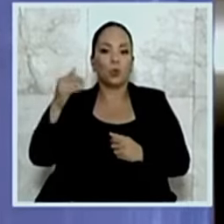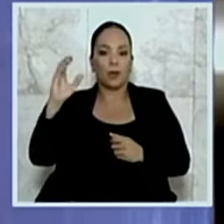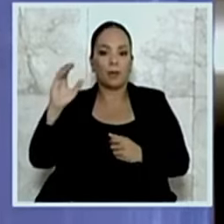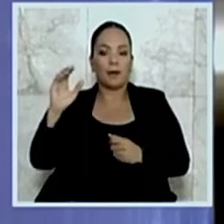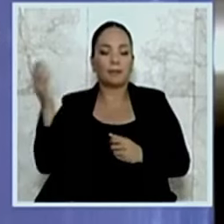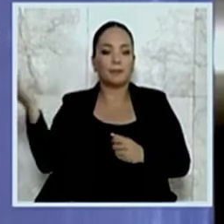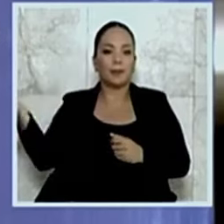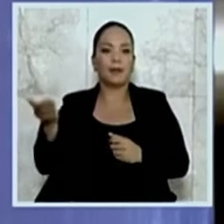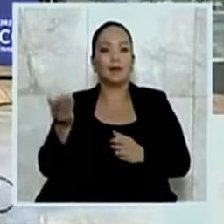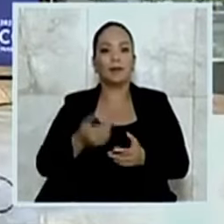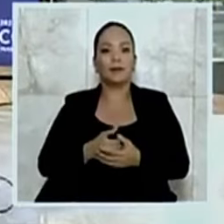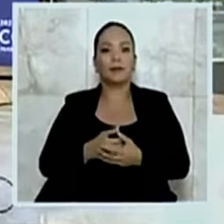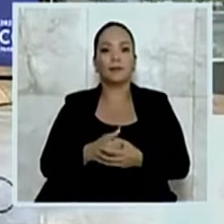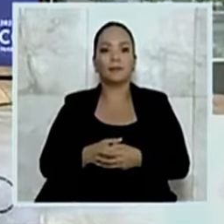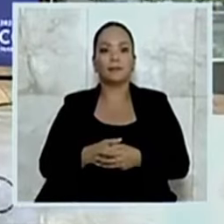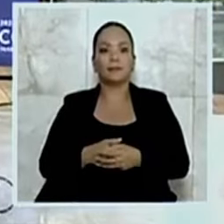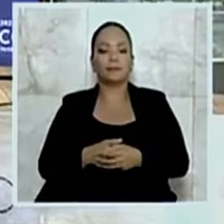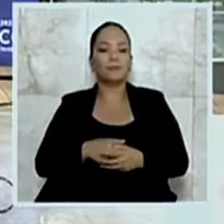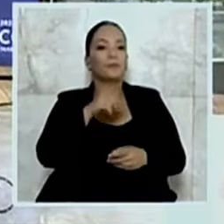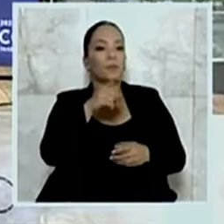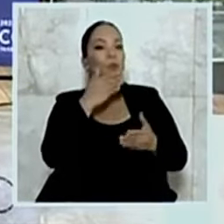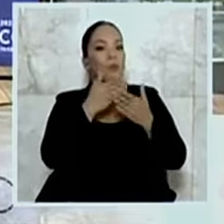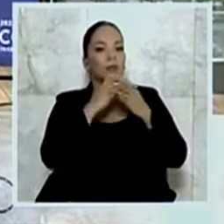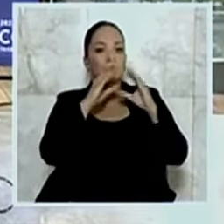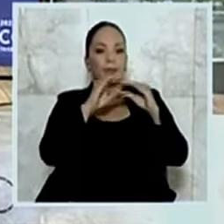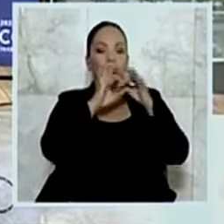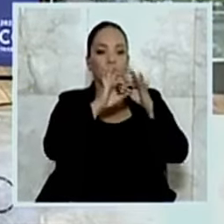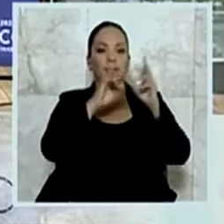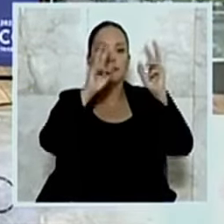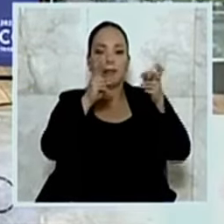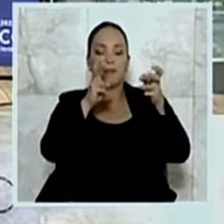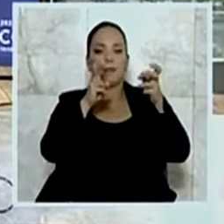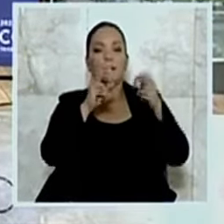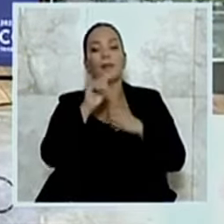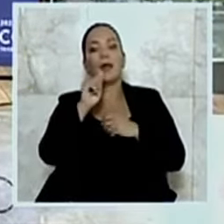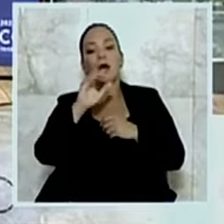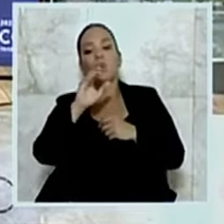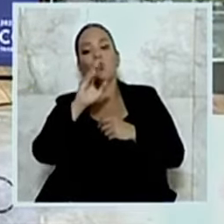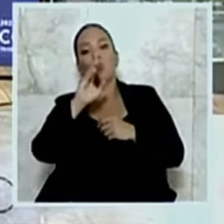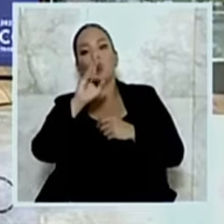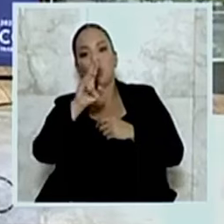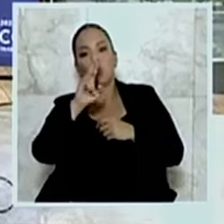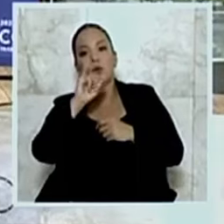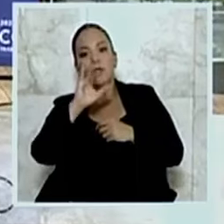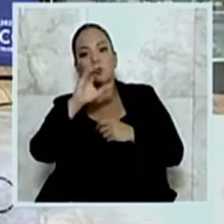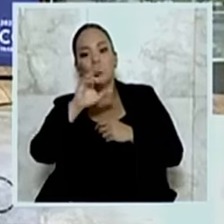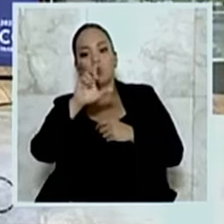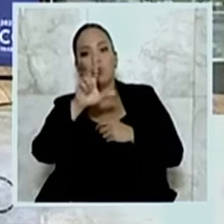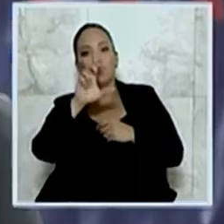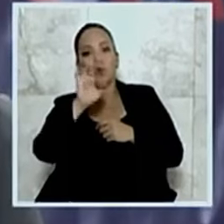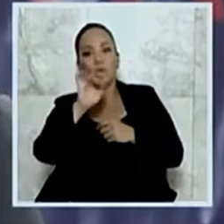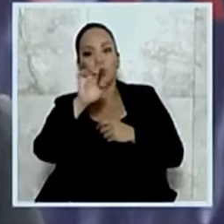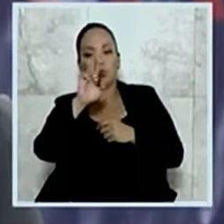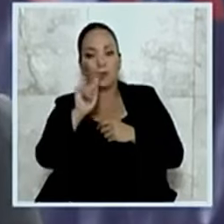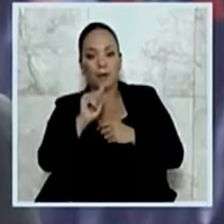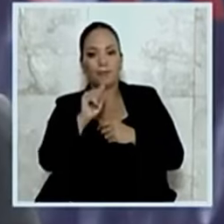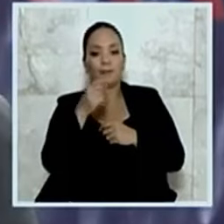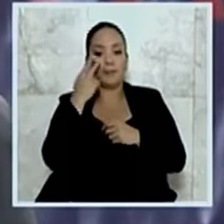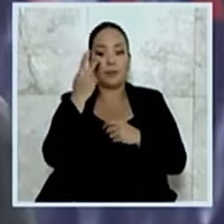Incopesca y obviamente el ministro rector que es el de Agricultura, don Víctor Julio Carvajal.